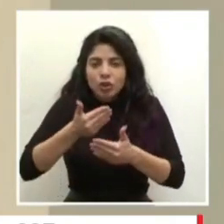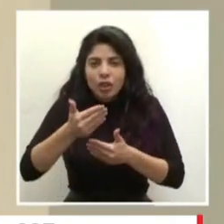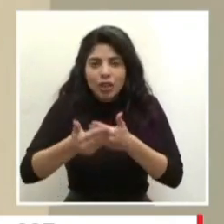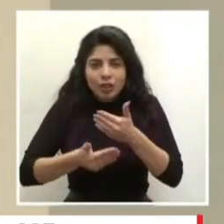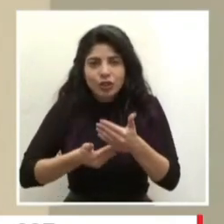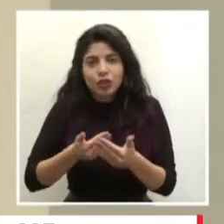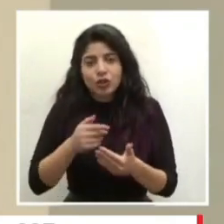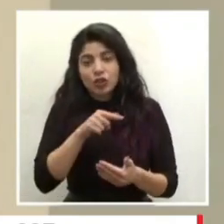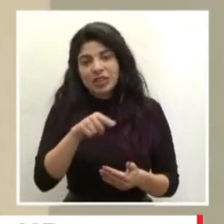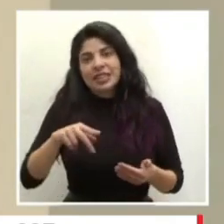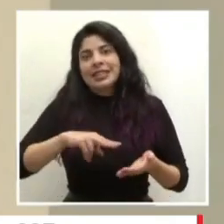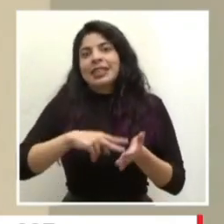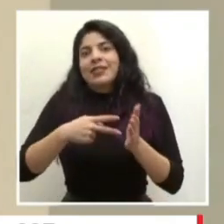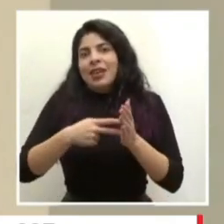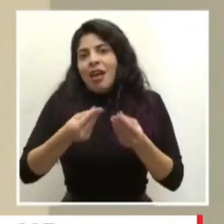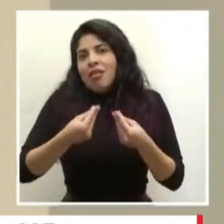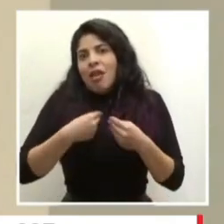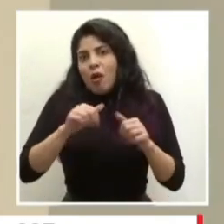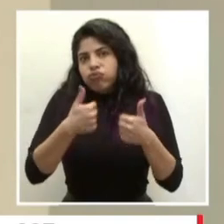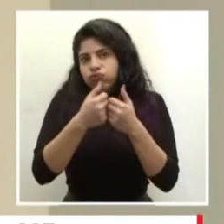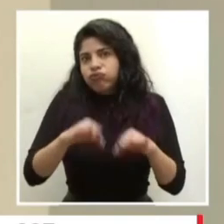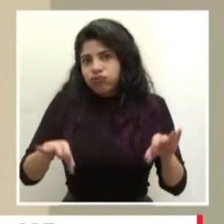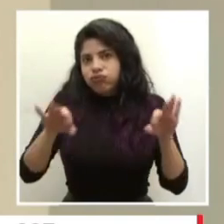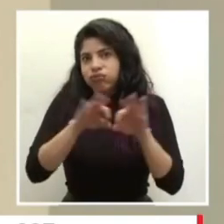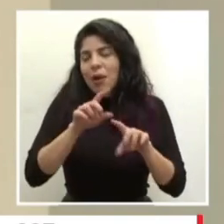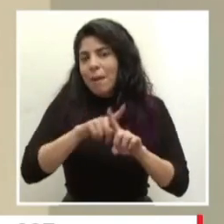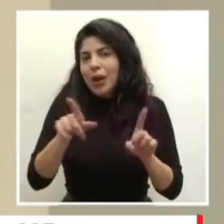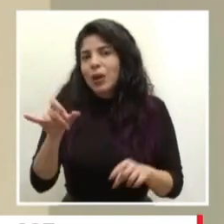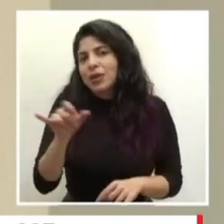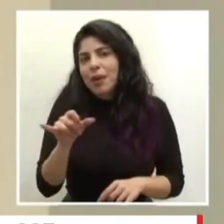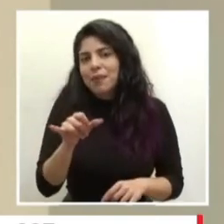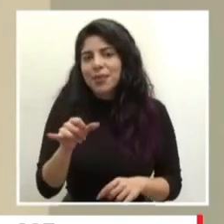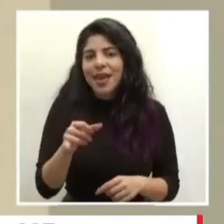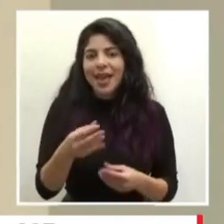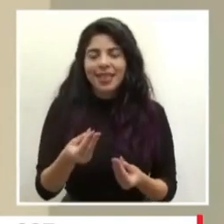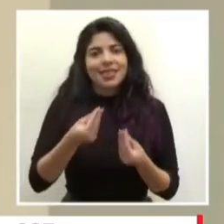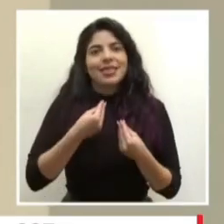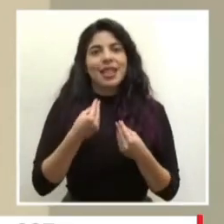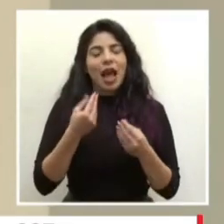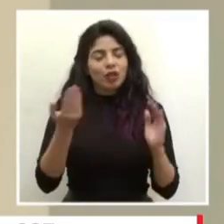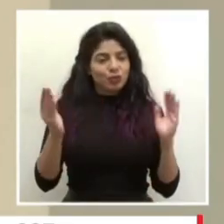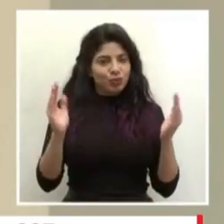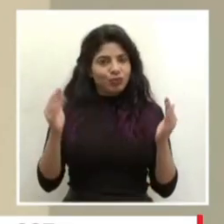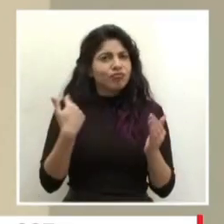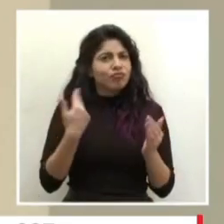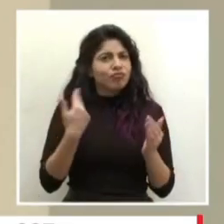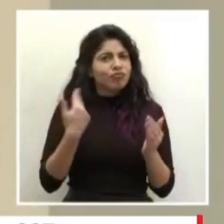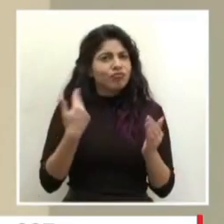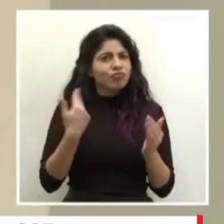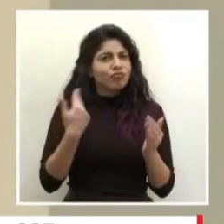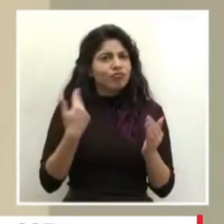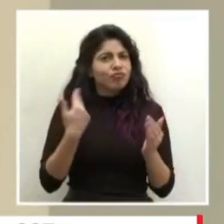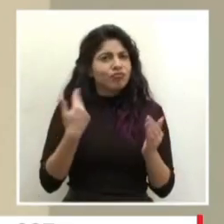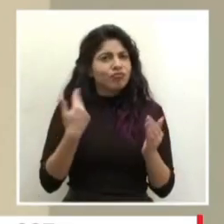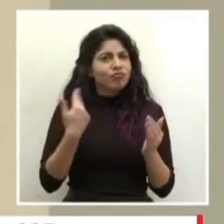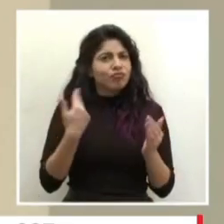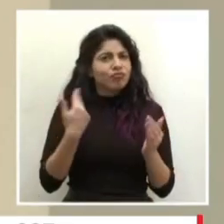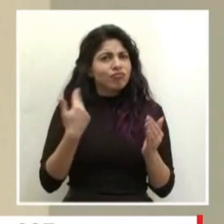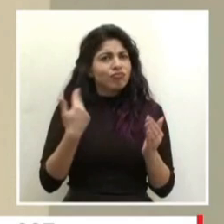que nos implica retos importantes, pero que también nos pone en dimensión de que estamos en un momento.